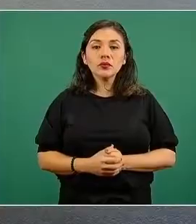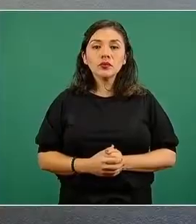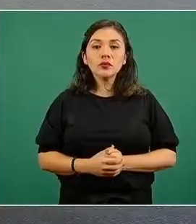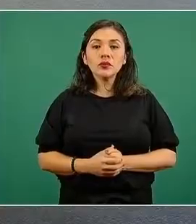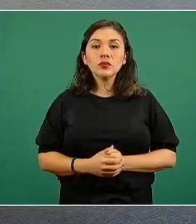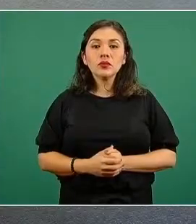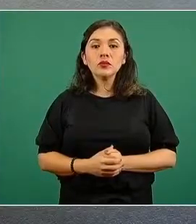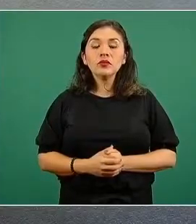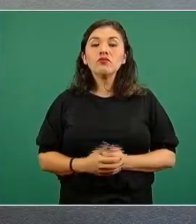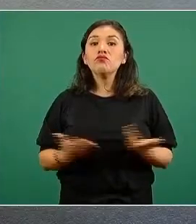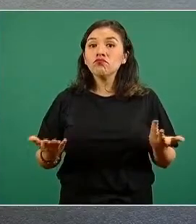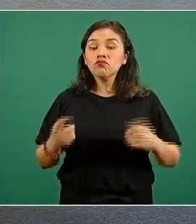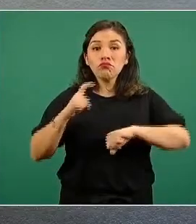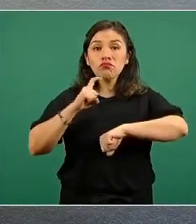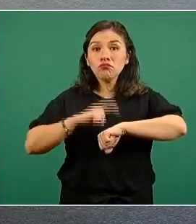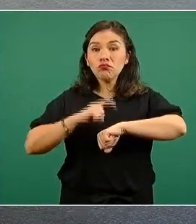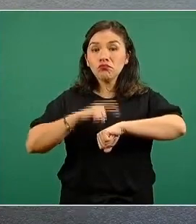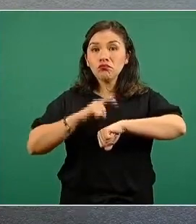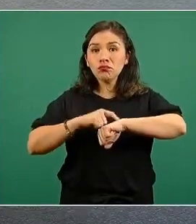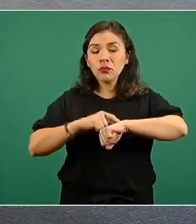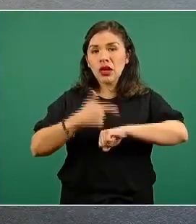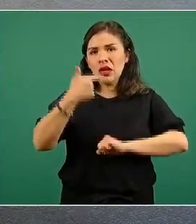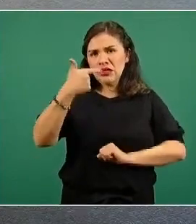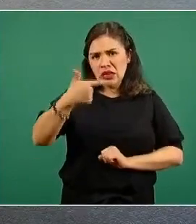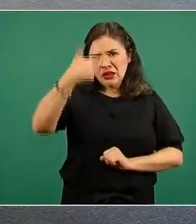Bien, pues son las